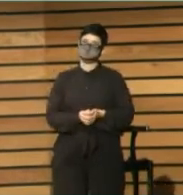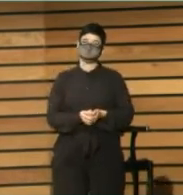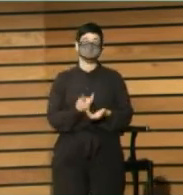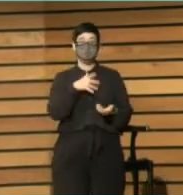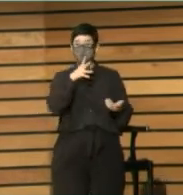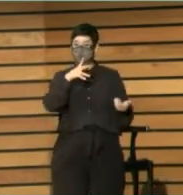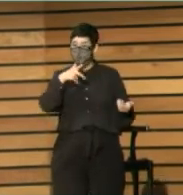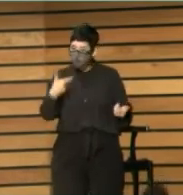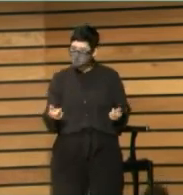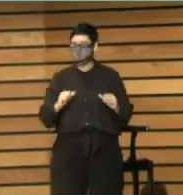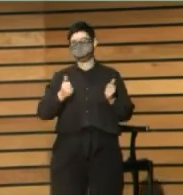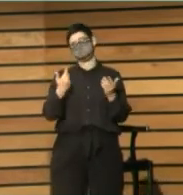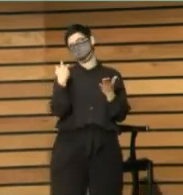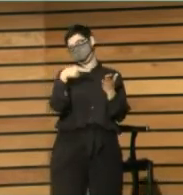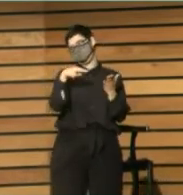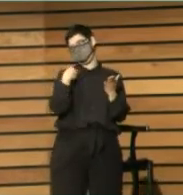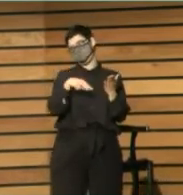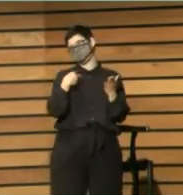te pones a leer.